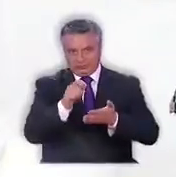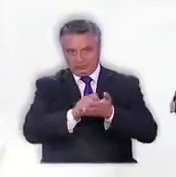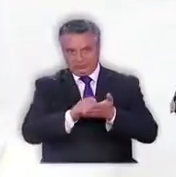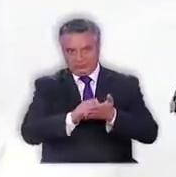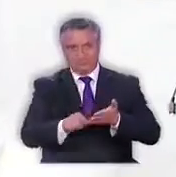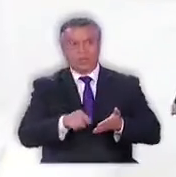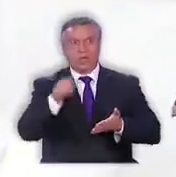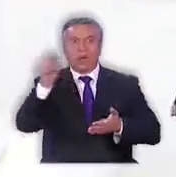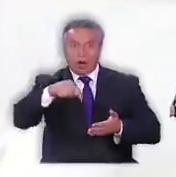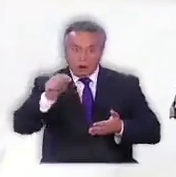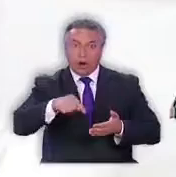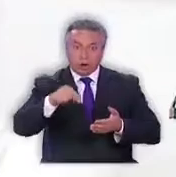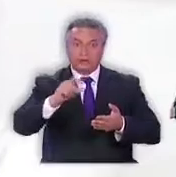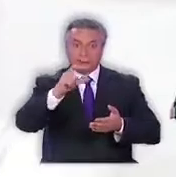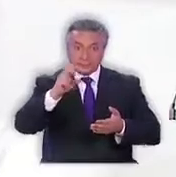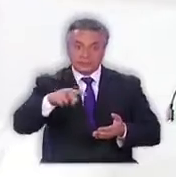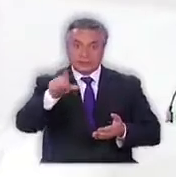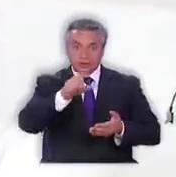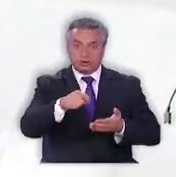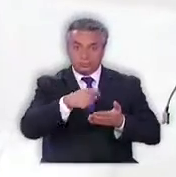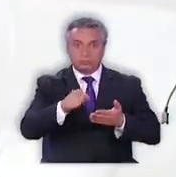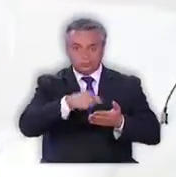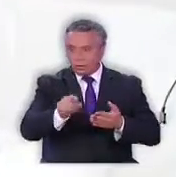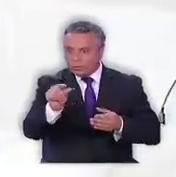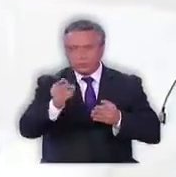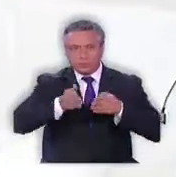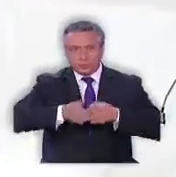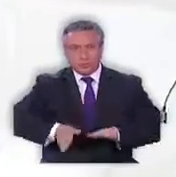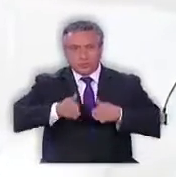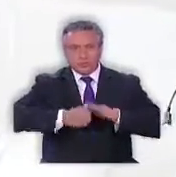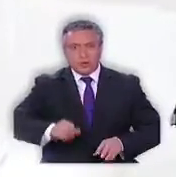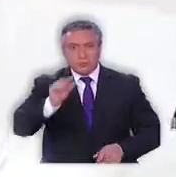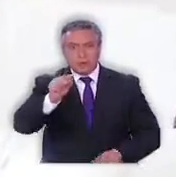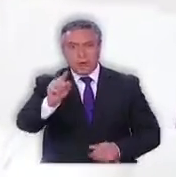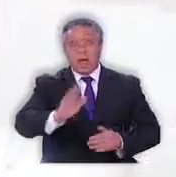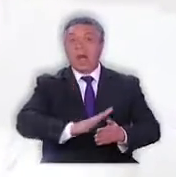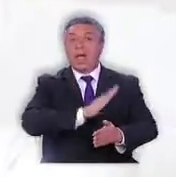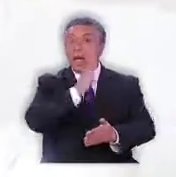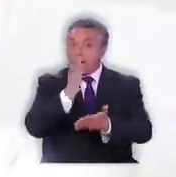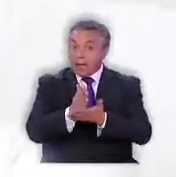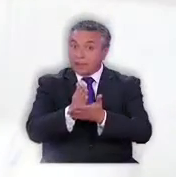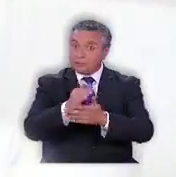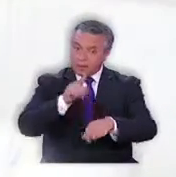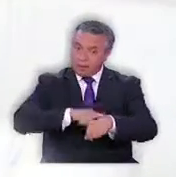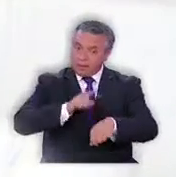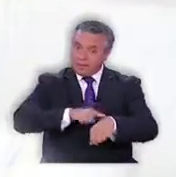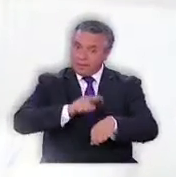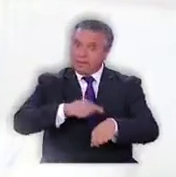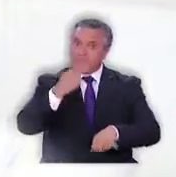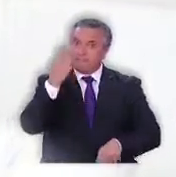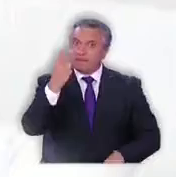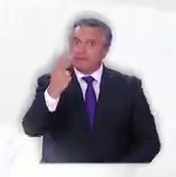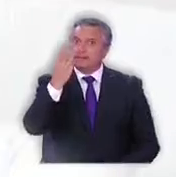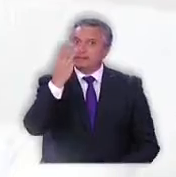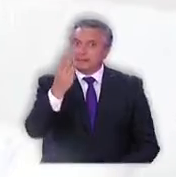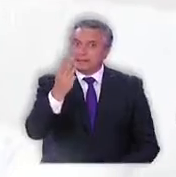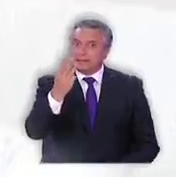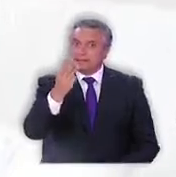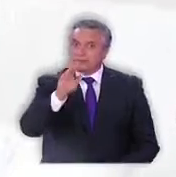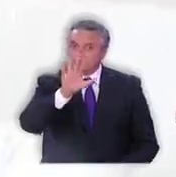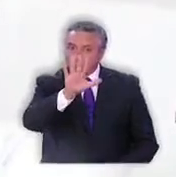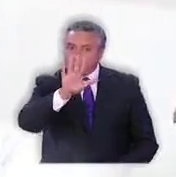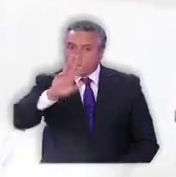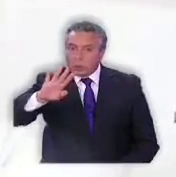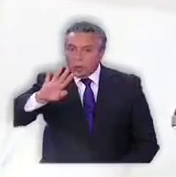dos. Debemos censar a todos aquellos recién nacidos que hayan nacido hasta las 23:59 del día 18 de abril. Por